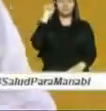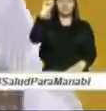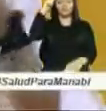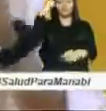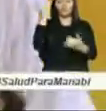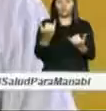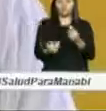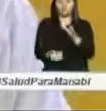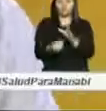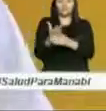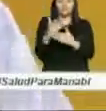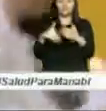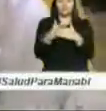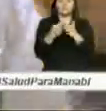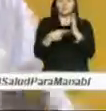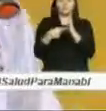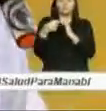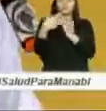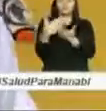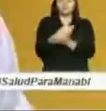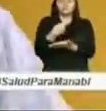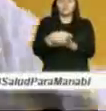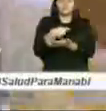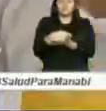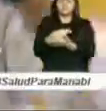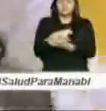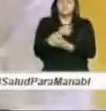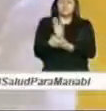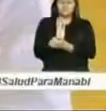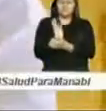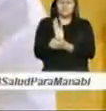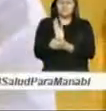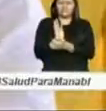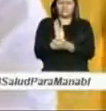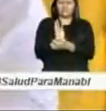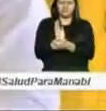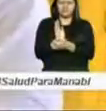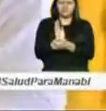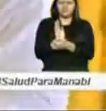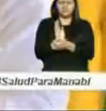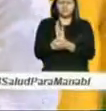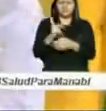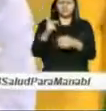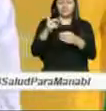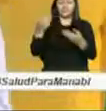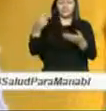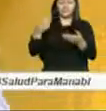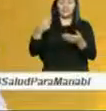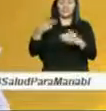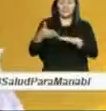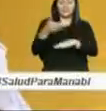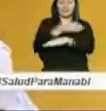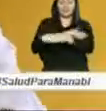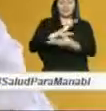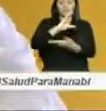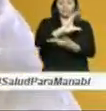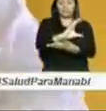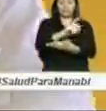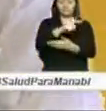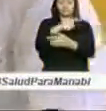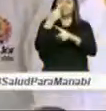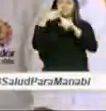que creó el anticipo al impuesto a la renta porque nos encanta poner impuestos. Y por gusto se puso ese anticipo. Ese anticipo, que lo practican